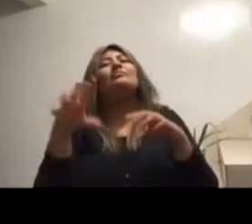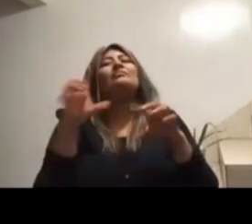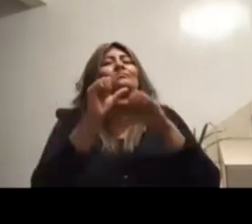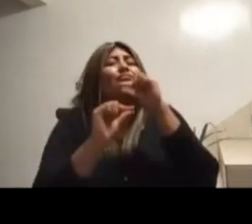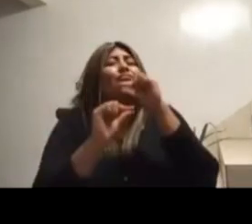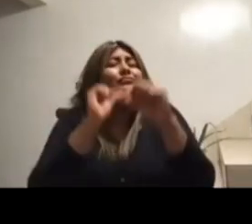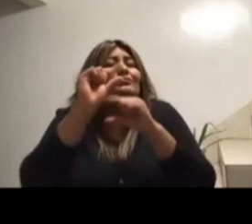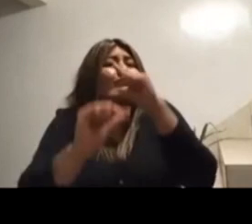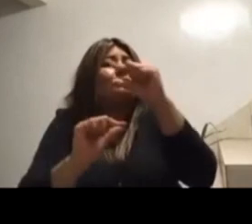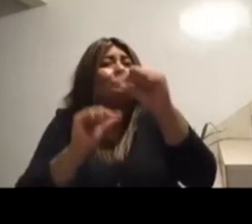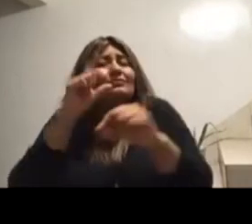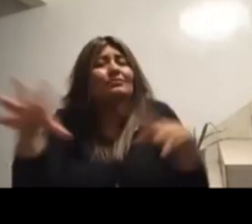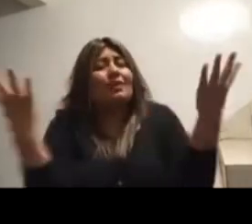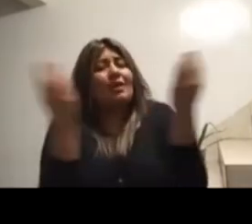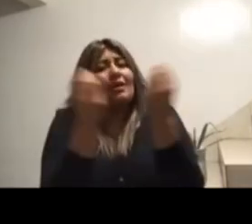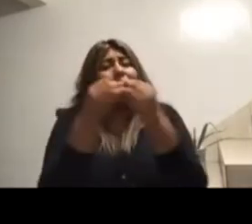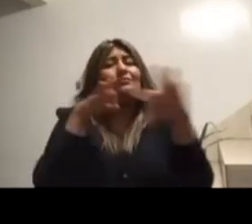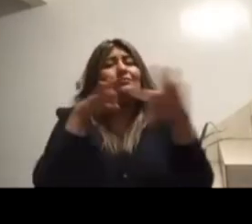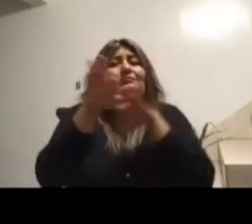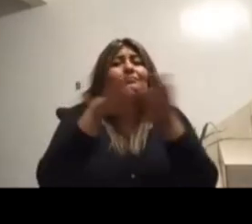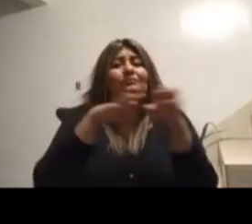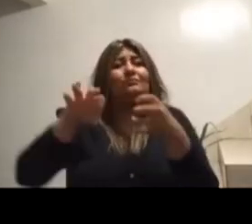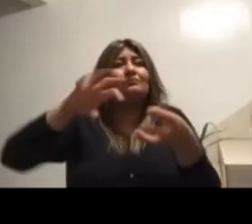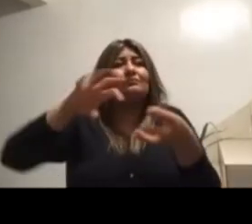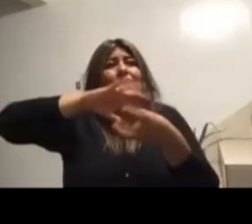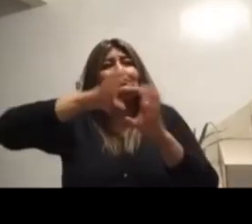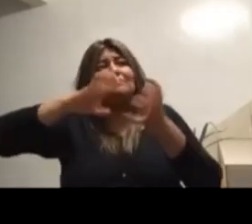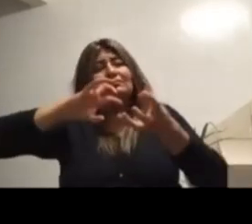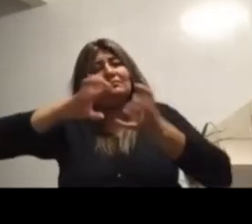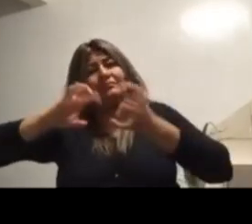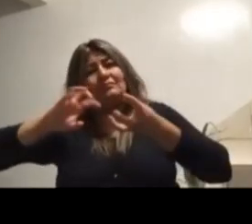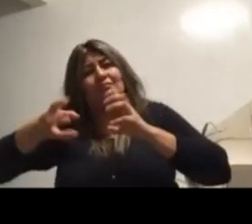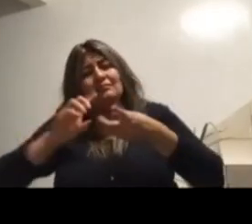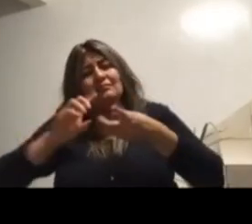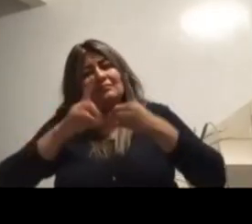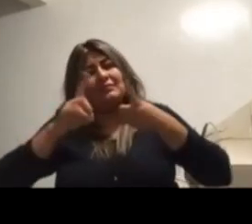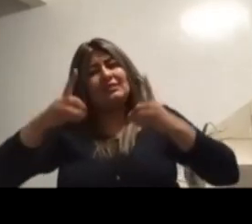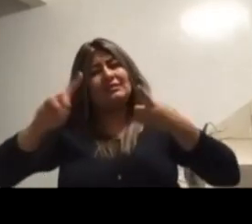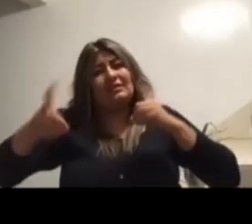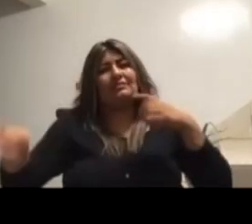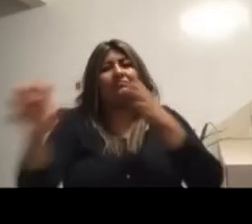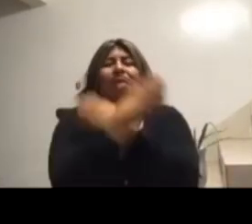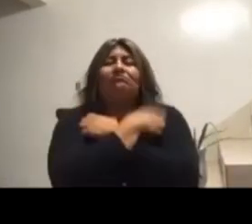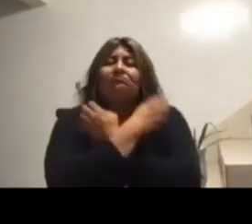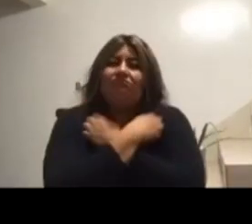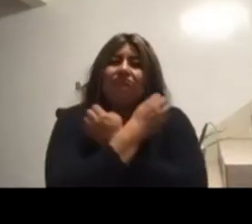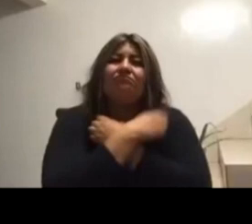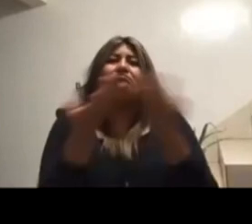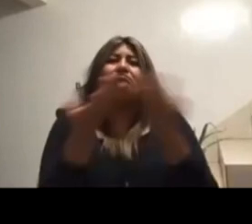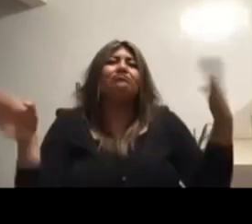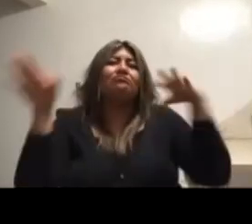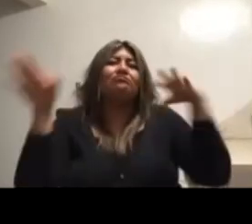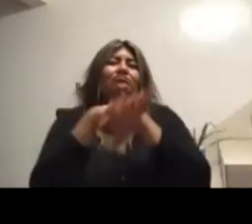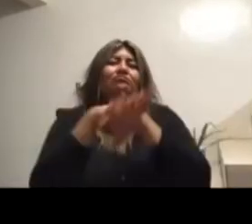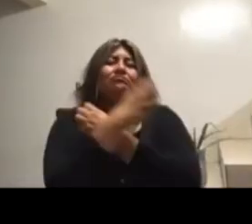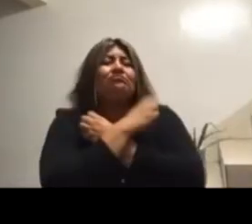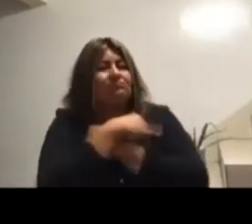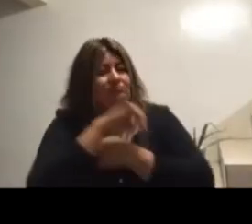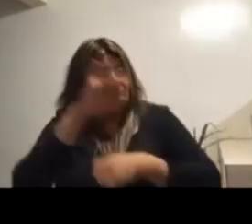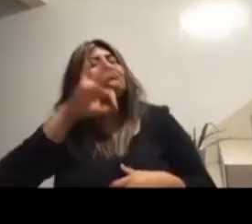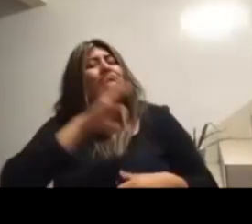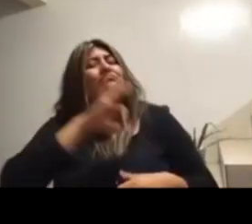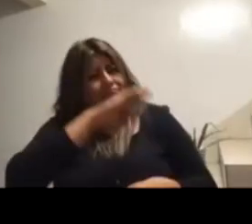por eso hacer educación inclusiva no es un asunto, pues no es imposible, pero tampoco es un asunto sencillo. Hay que estar todo el